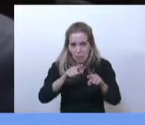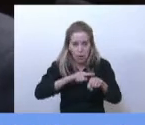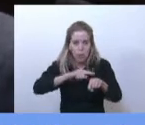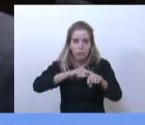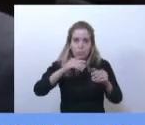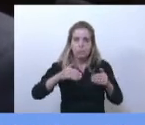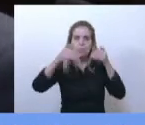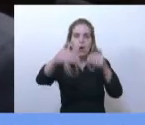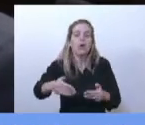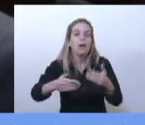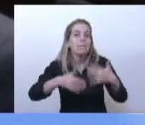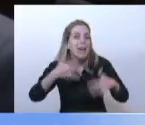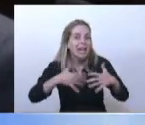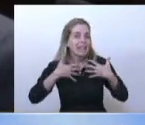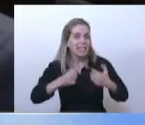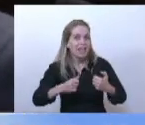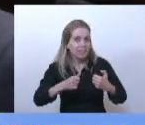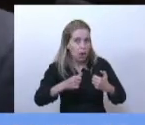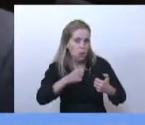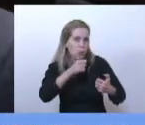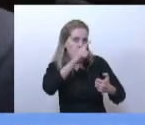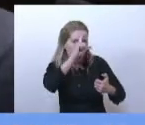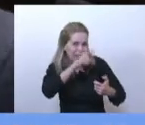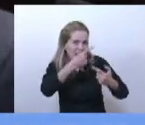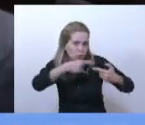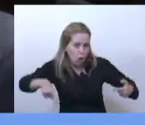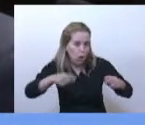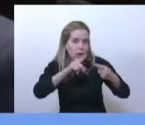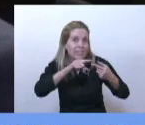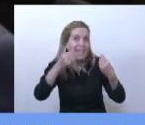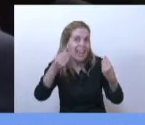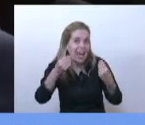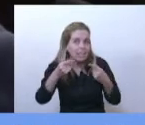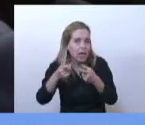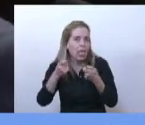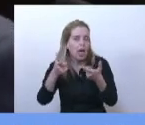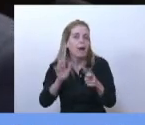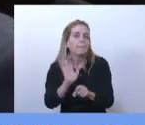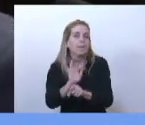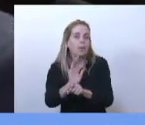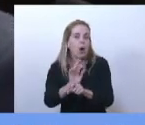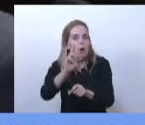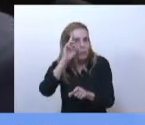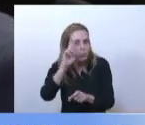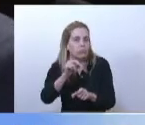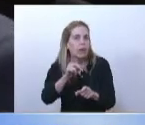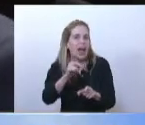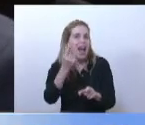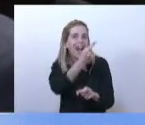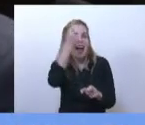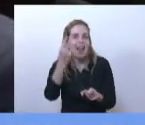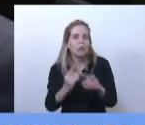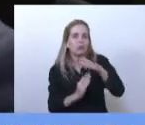que concreta y sencillamente lo que hace es habilitar a las autoridades sanitarias a contratar a ex